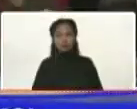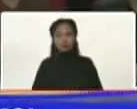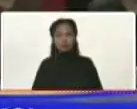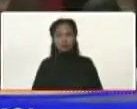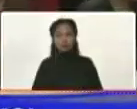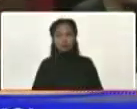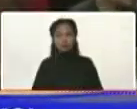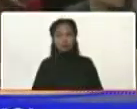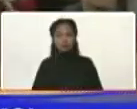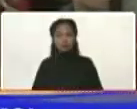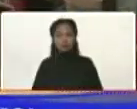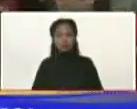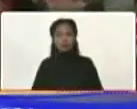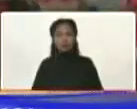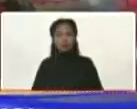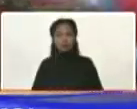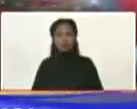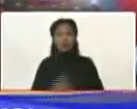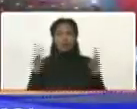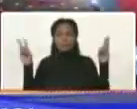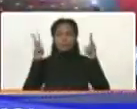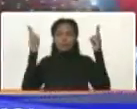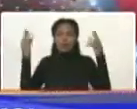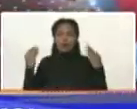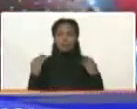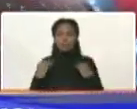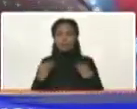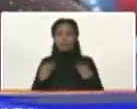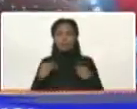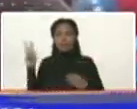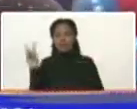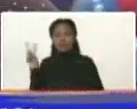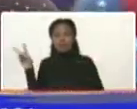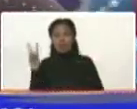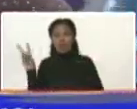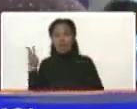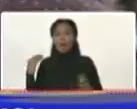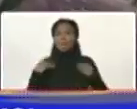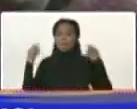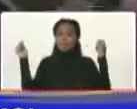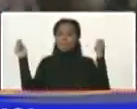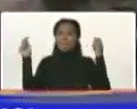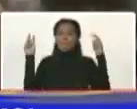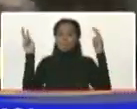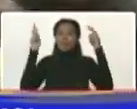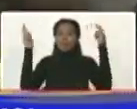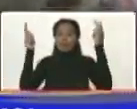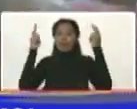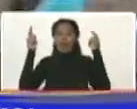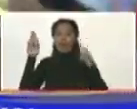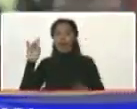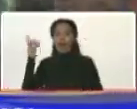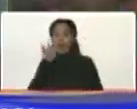Vive Venezuela. Viva Venezuela. Vive l'Afrique. Viva África.